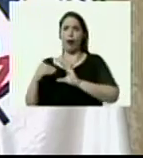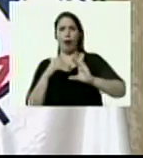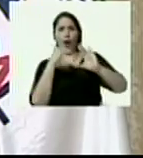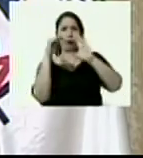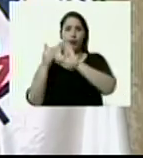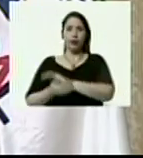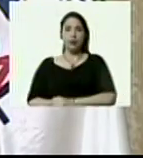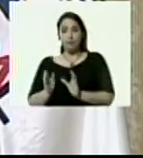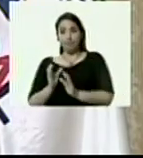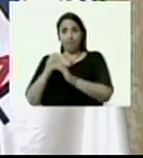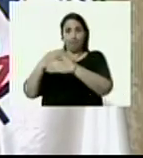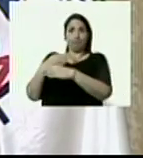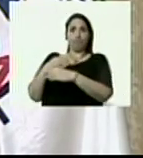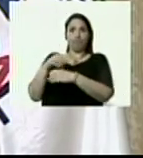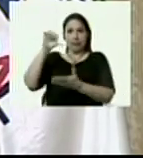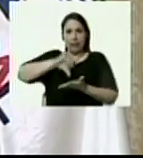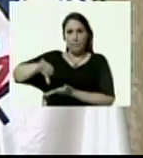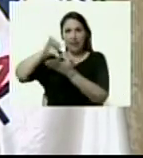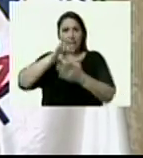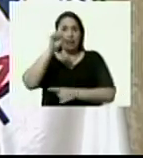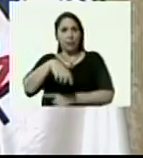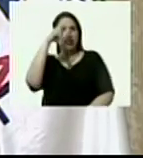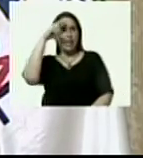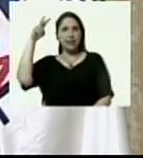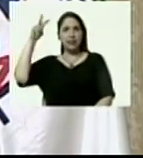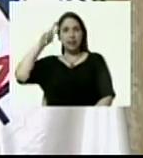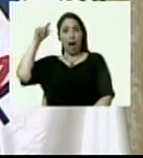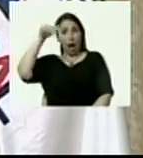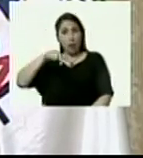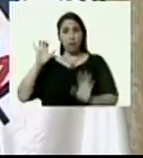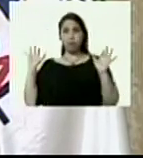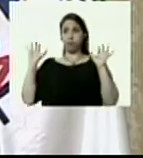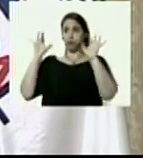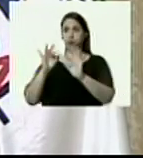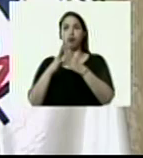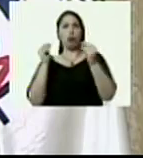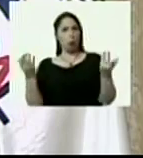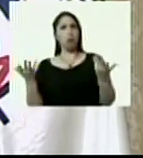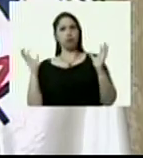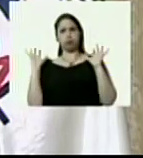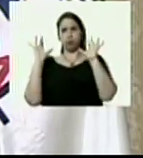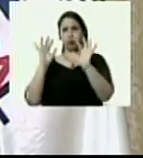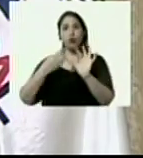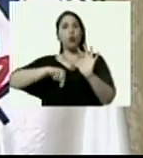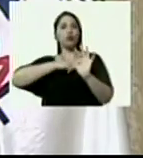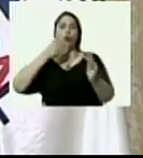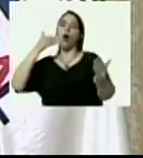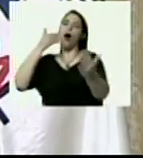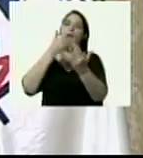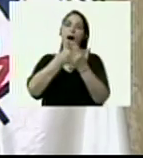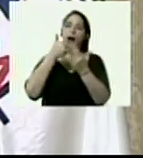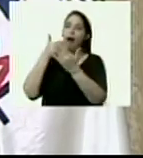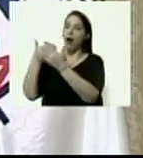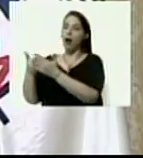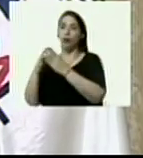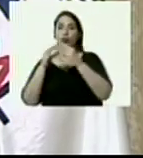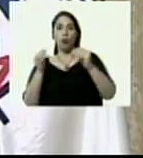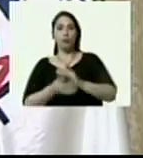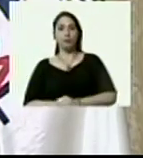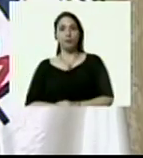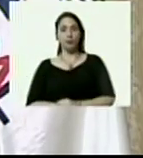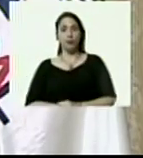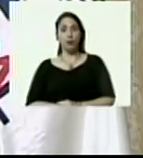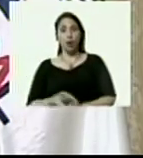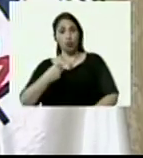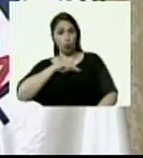presiones en las capitales incluso en las cancillerías y aquí estuvieron vinieron nosotros estamos muy agradecidos porque como